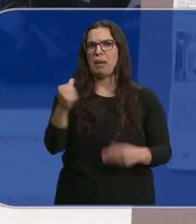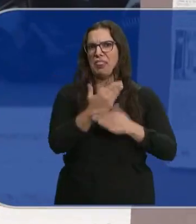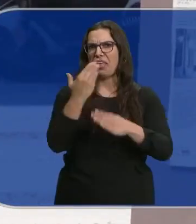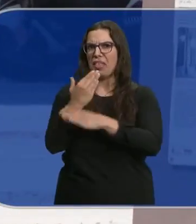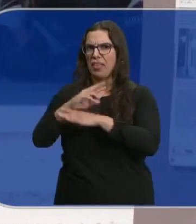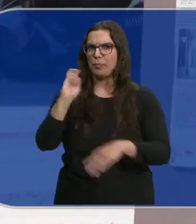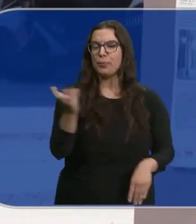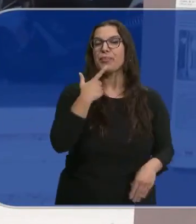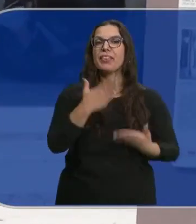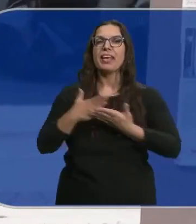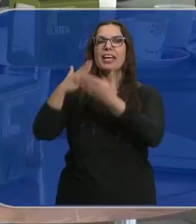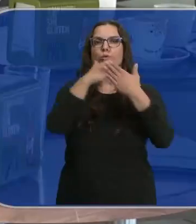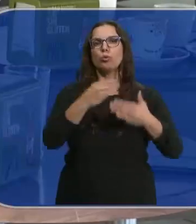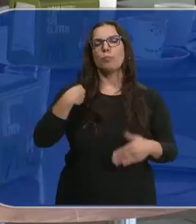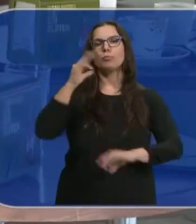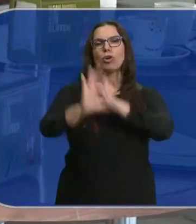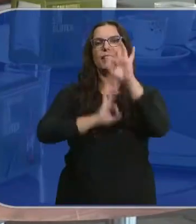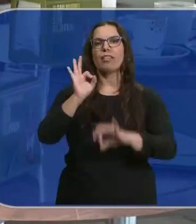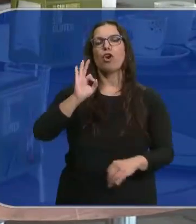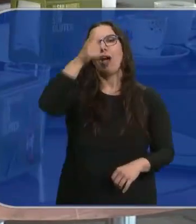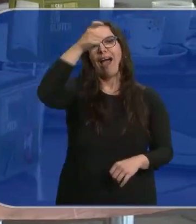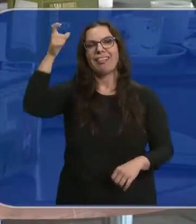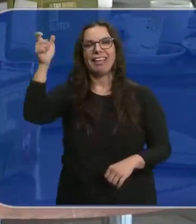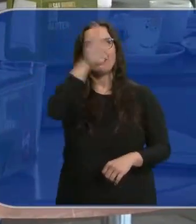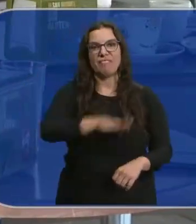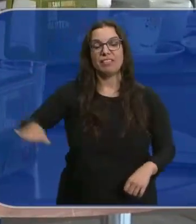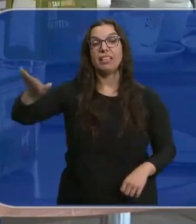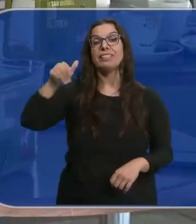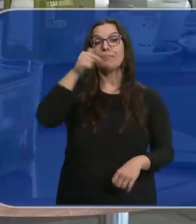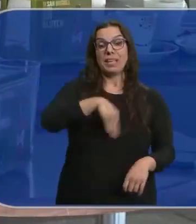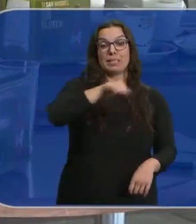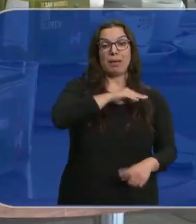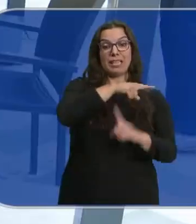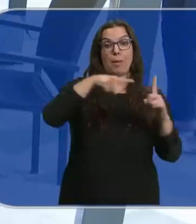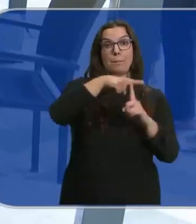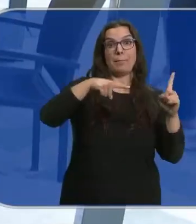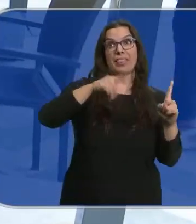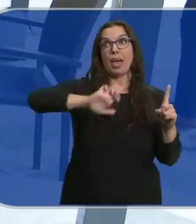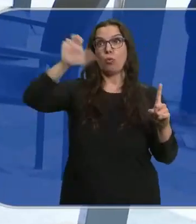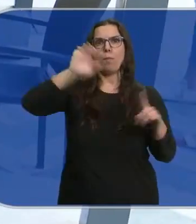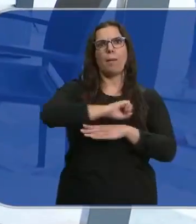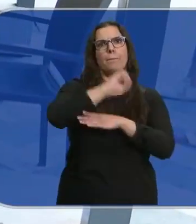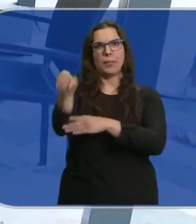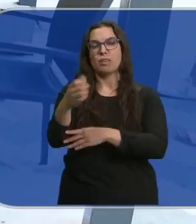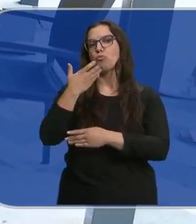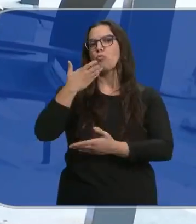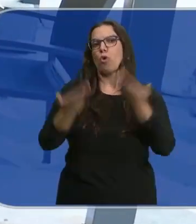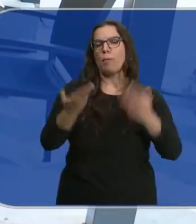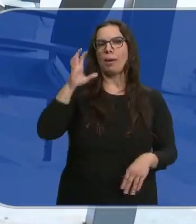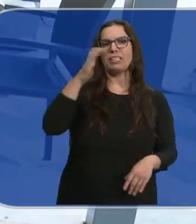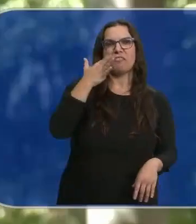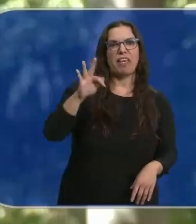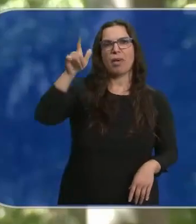semana, según un estudio de Aldeas Infantiles. De hecho, España está muy por encima de la media europea y de países como Francia